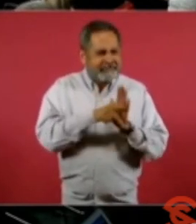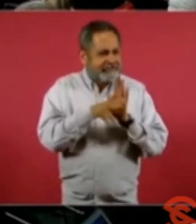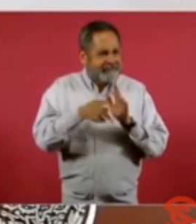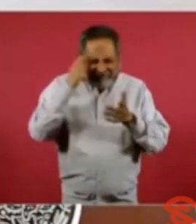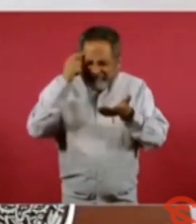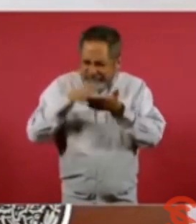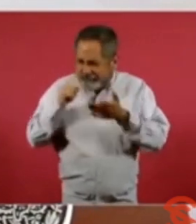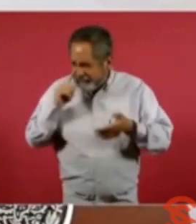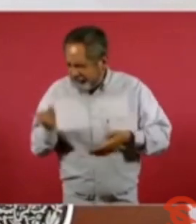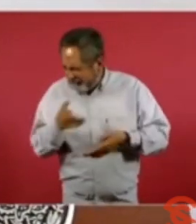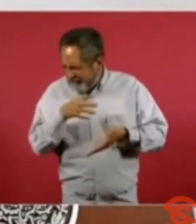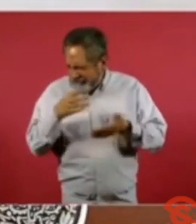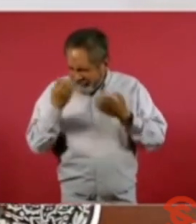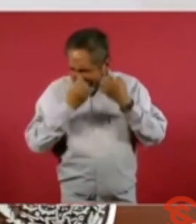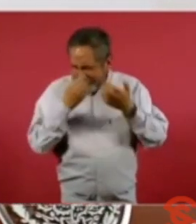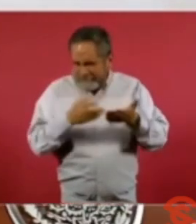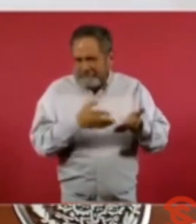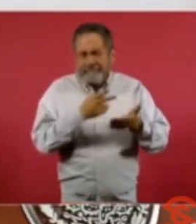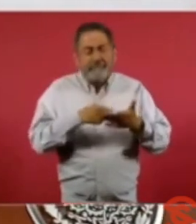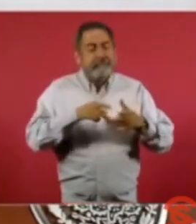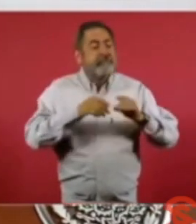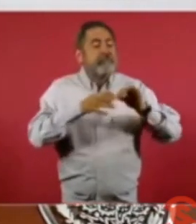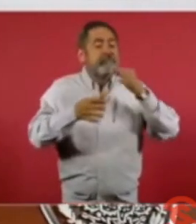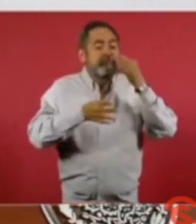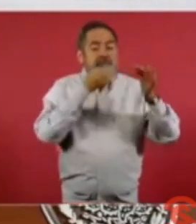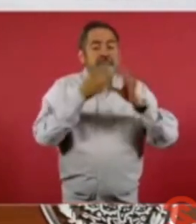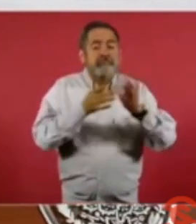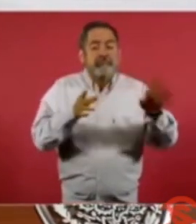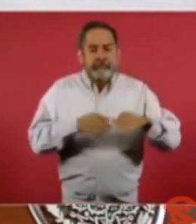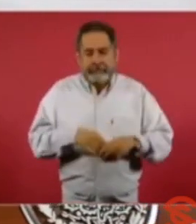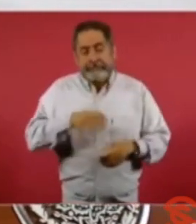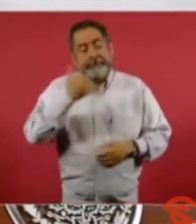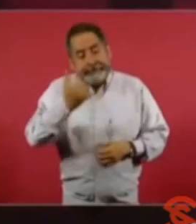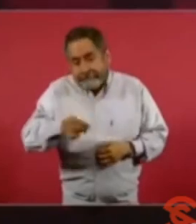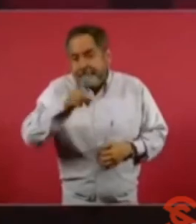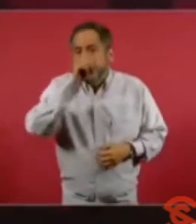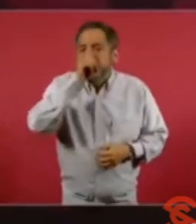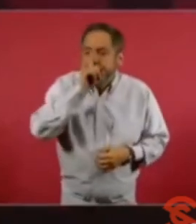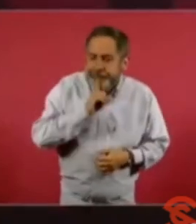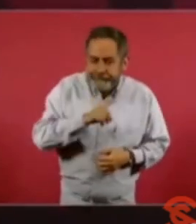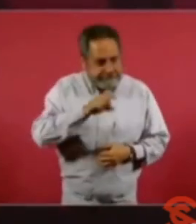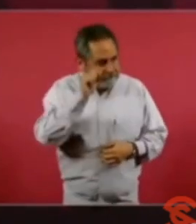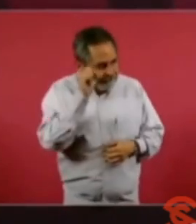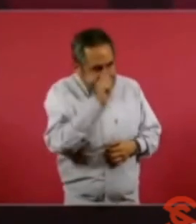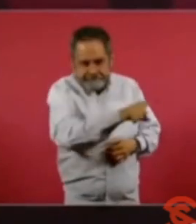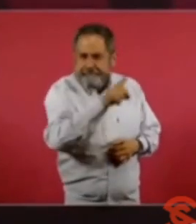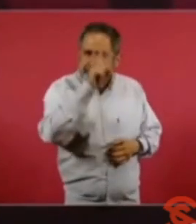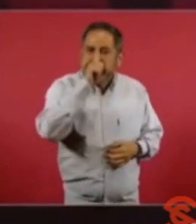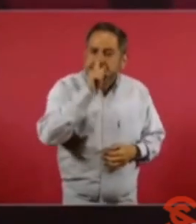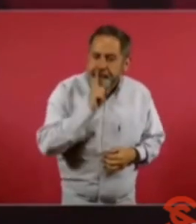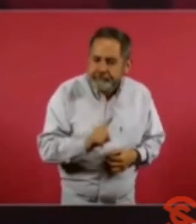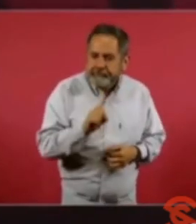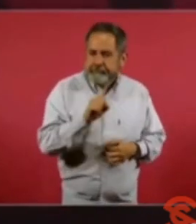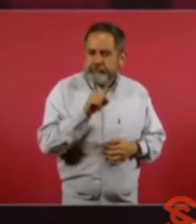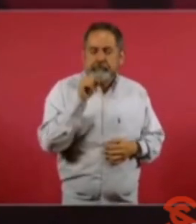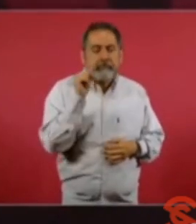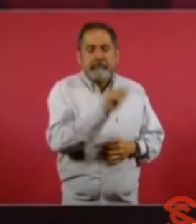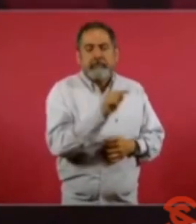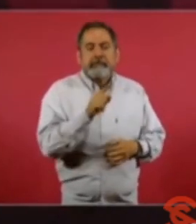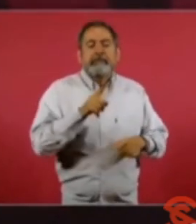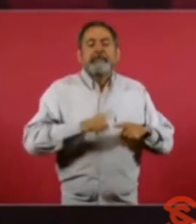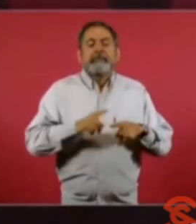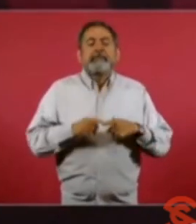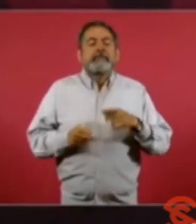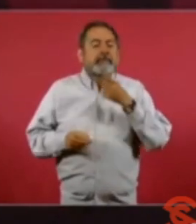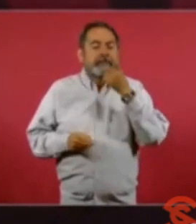un reportaje donde supuestamente y es mentira también en eso mienten de